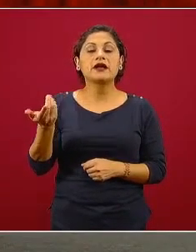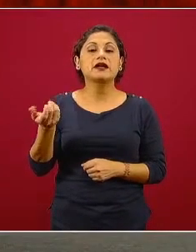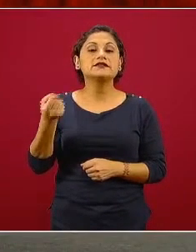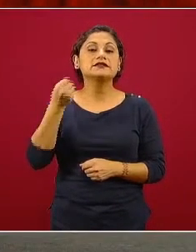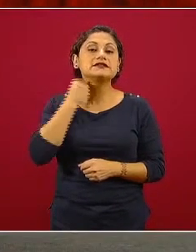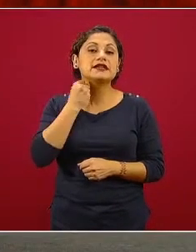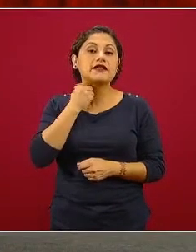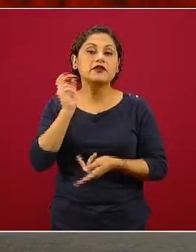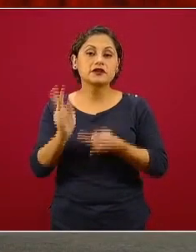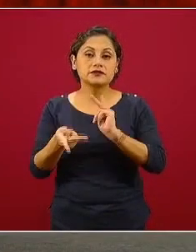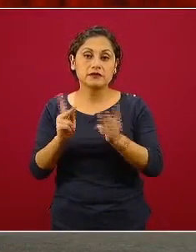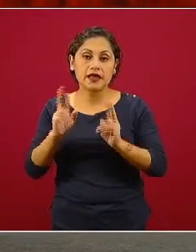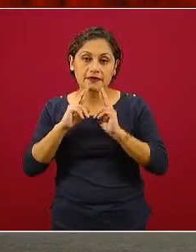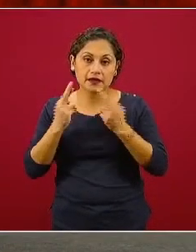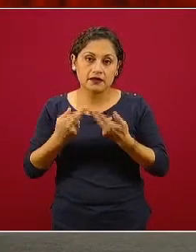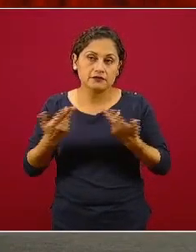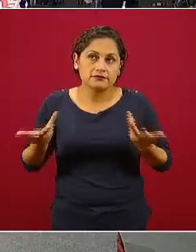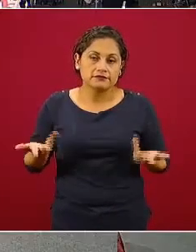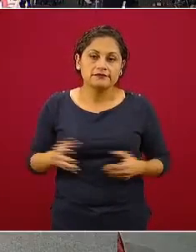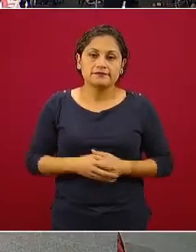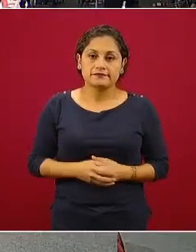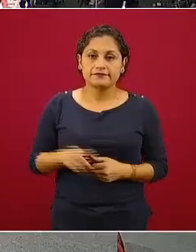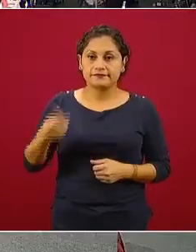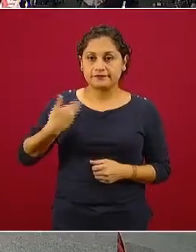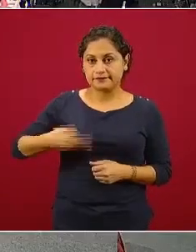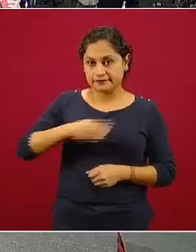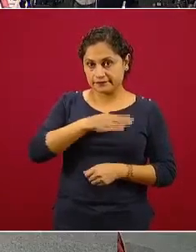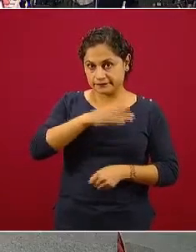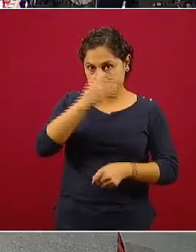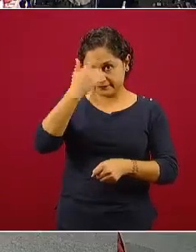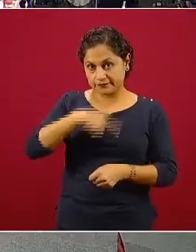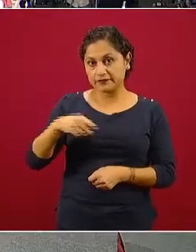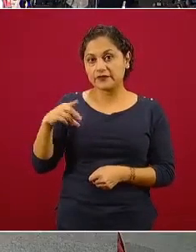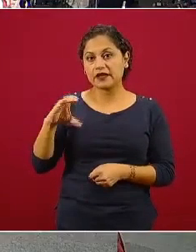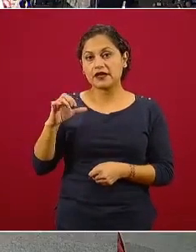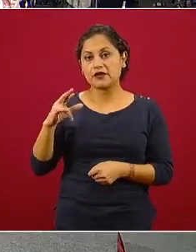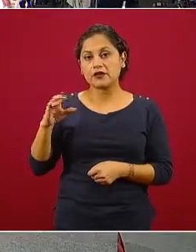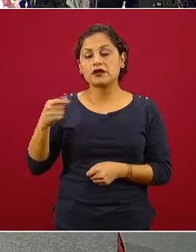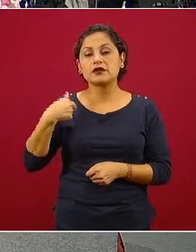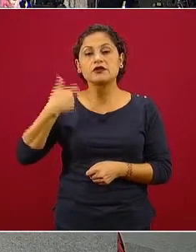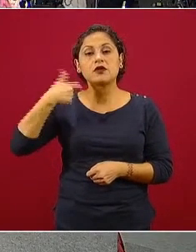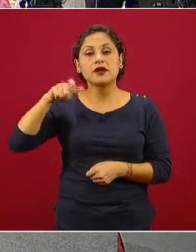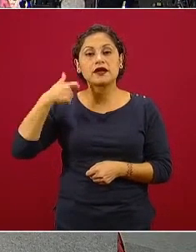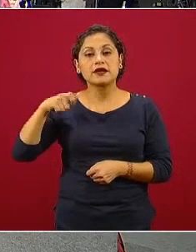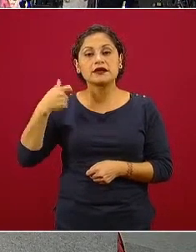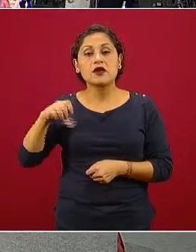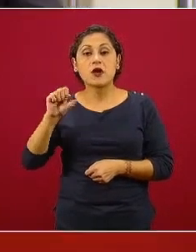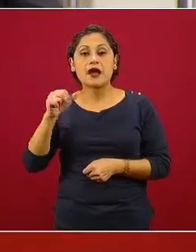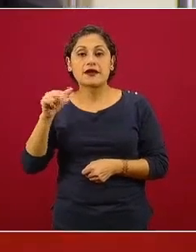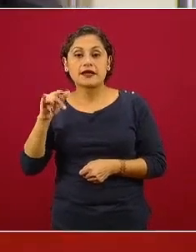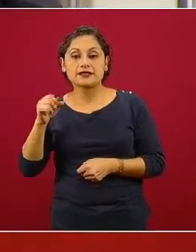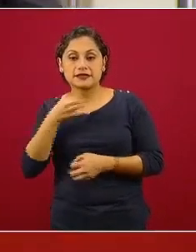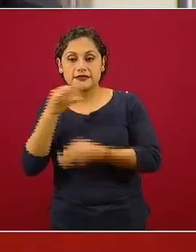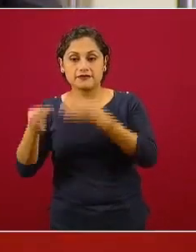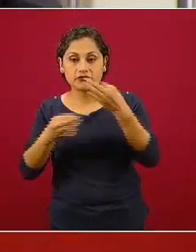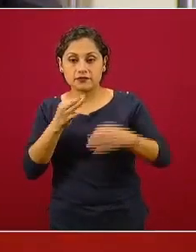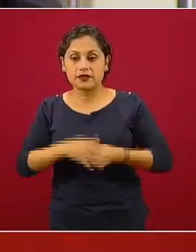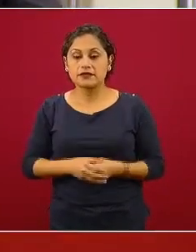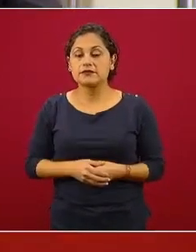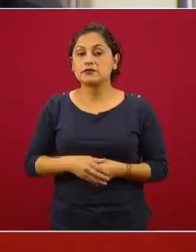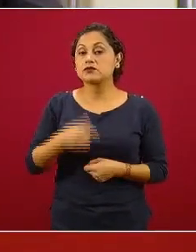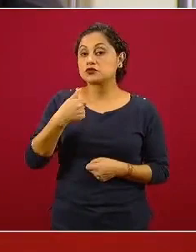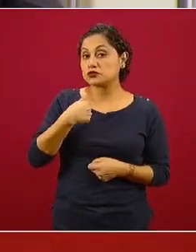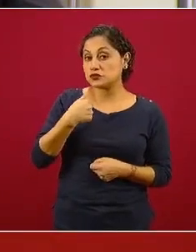gusto. Buenas noches, soy Carolina Aguilera de Análisis Informativo, vengo de Querétaro y mi pregunta va más